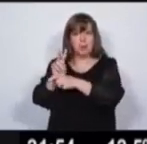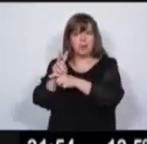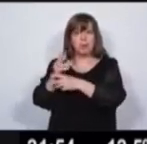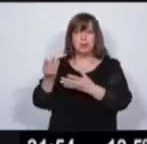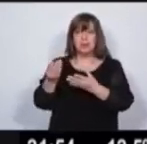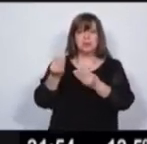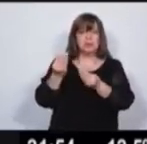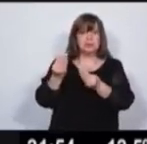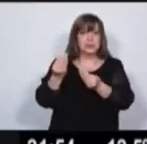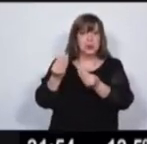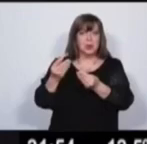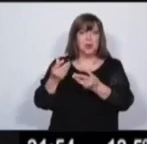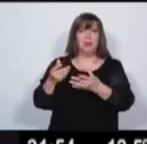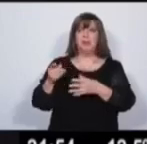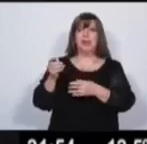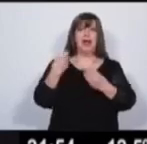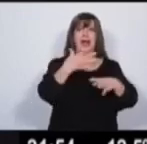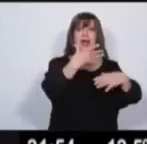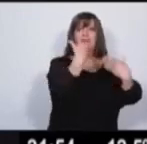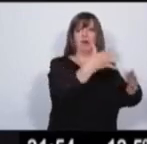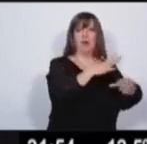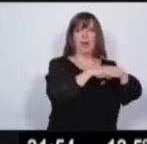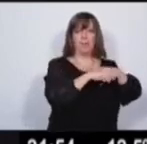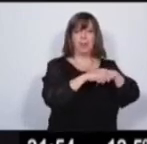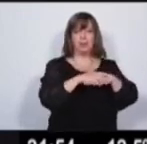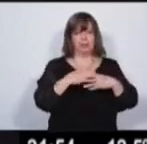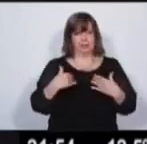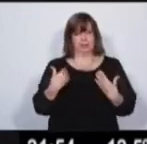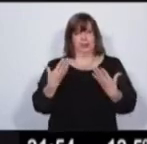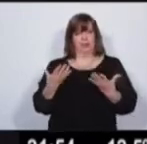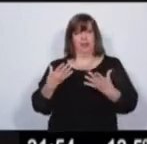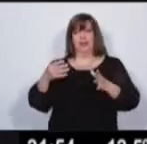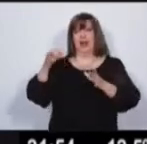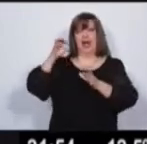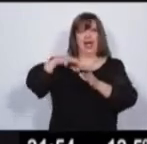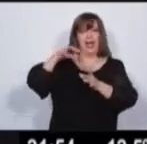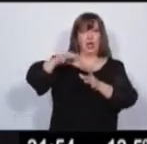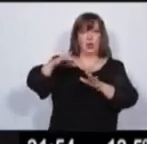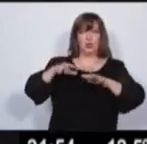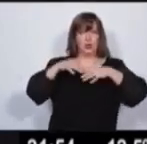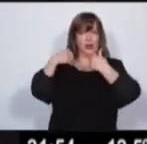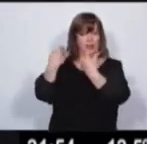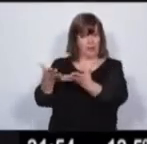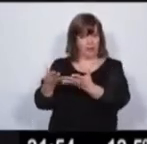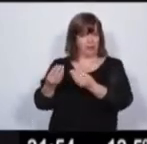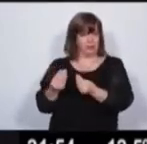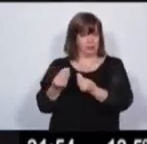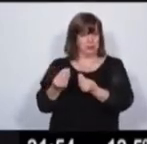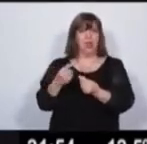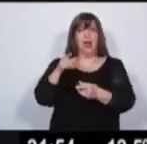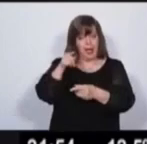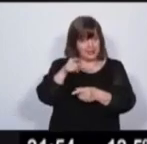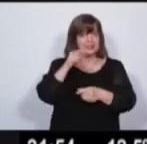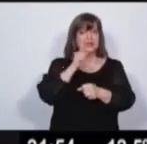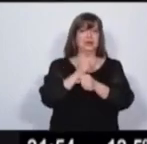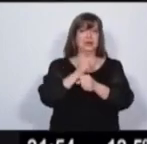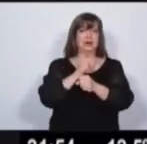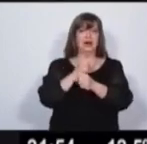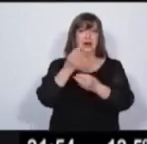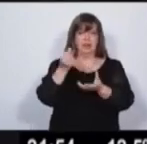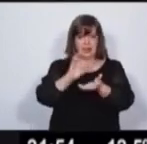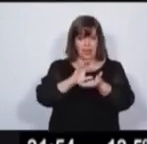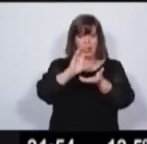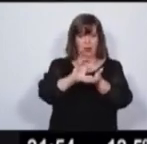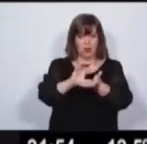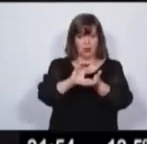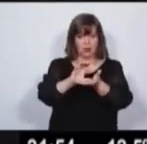fija en función del agua para los amigos y no En beneficio real de la agricultura hay que trabajar fuertemente en inversiones de